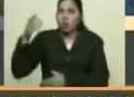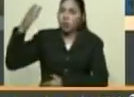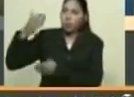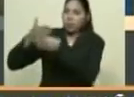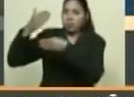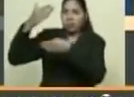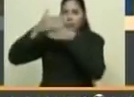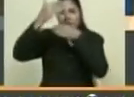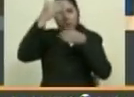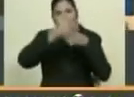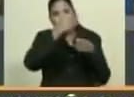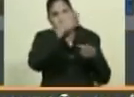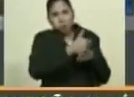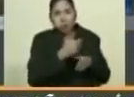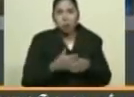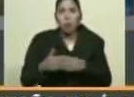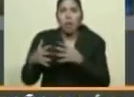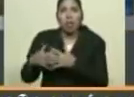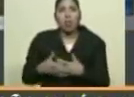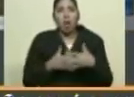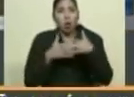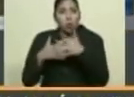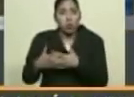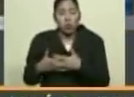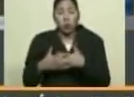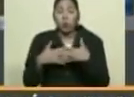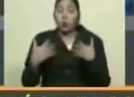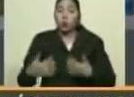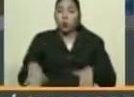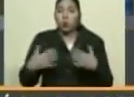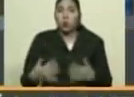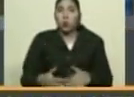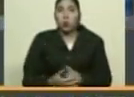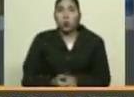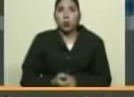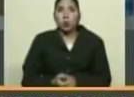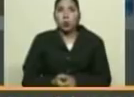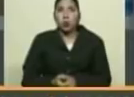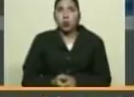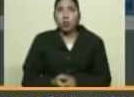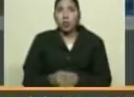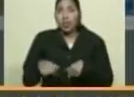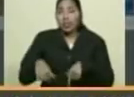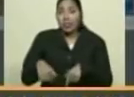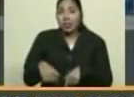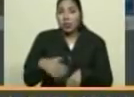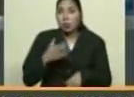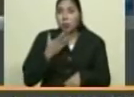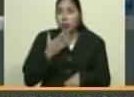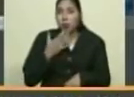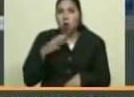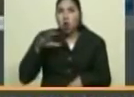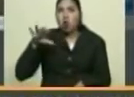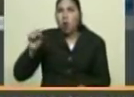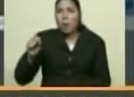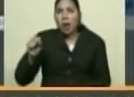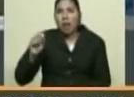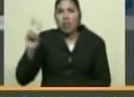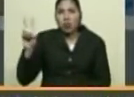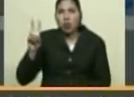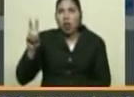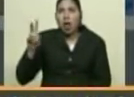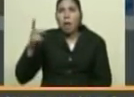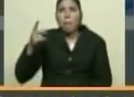los confundan nunca. Y decía que este compañero estaba aquí comandando y le pidieron una terna para venir a